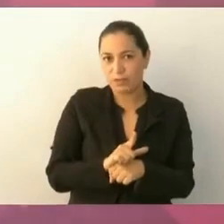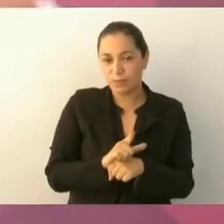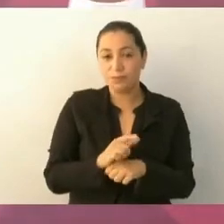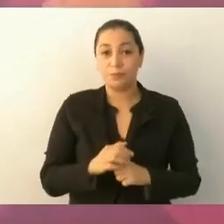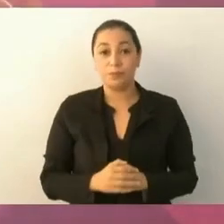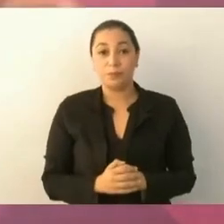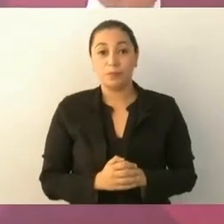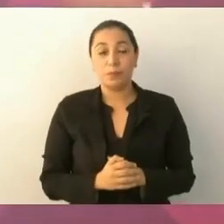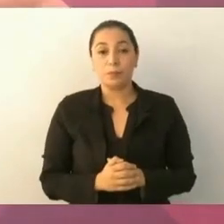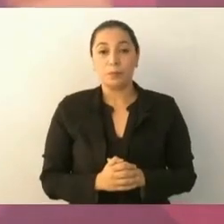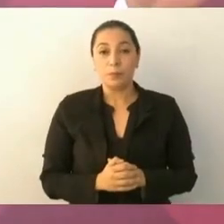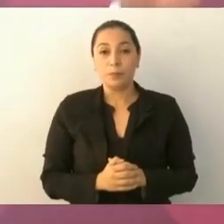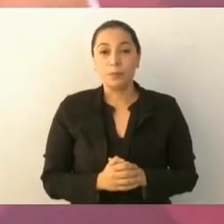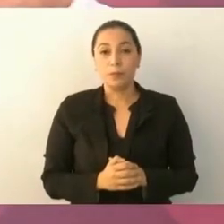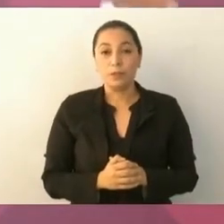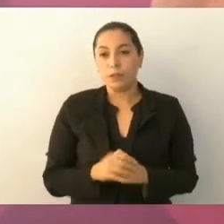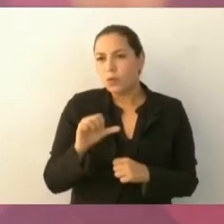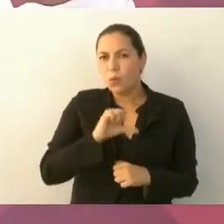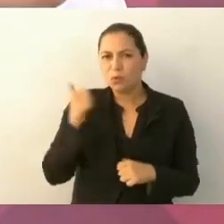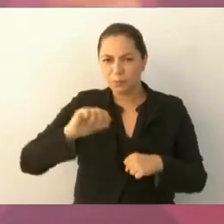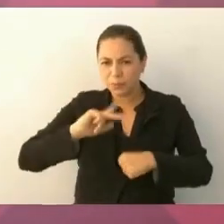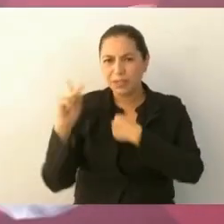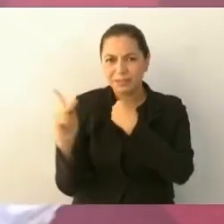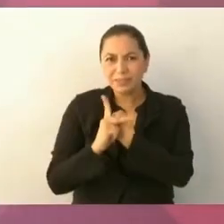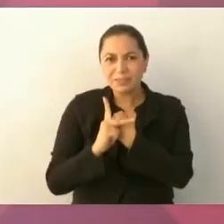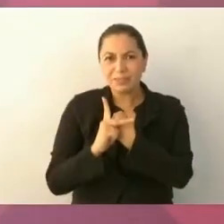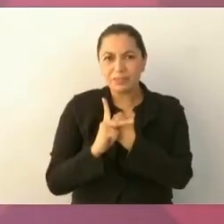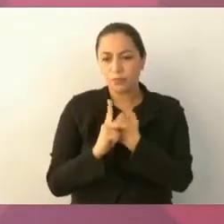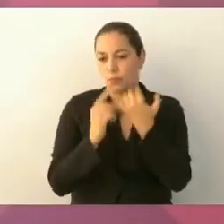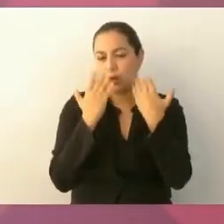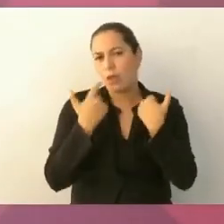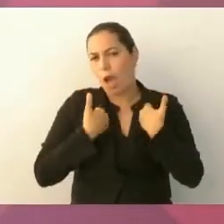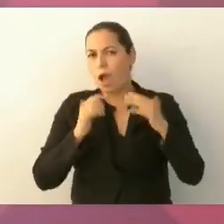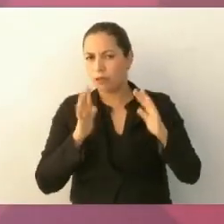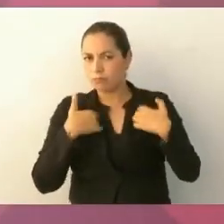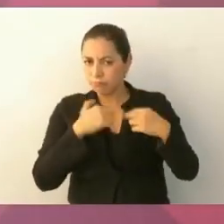No hay otro país, lo digo con todo respeto,